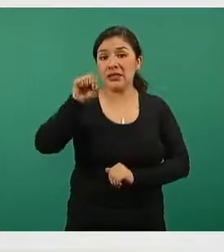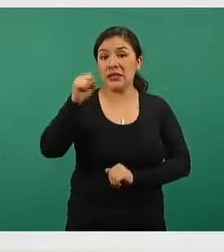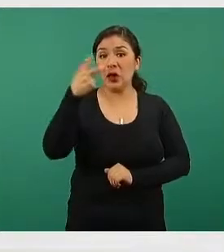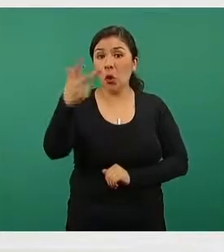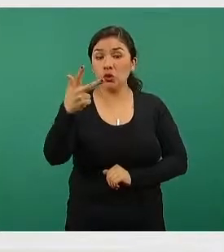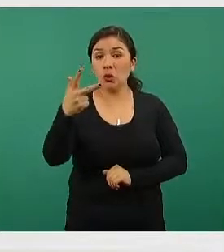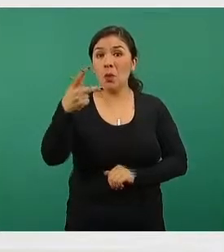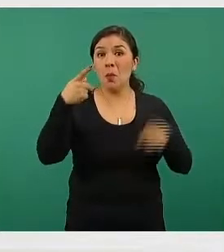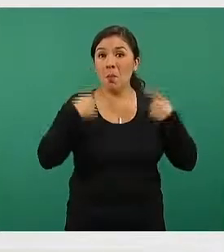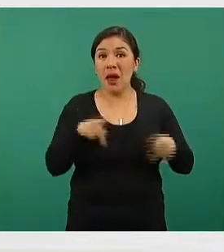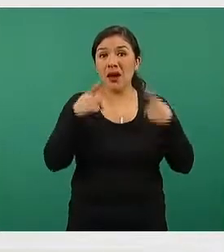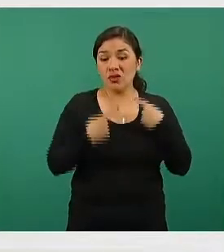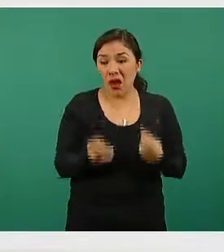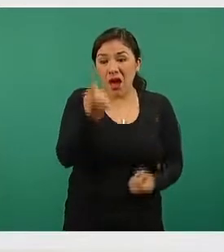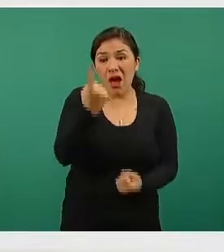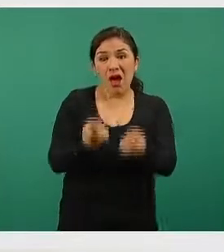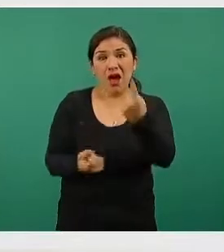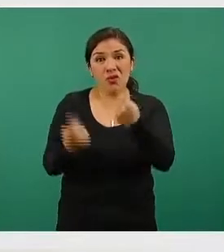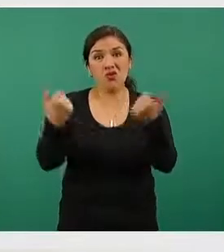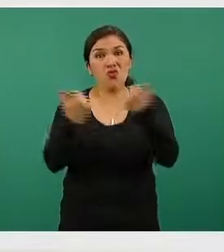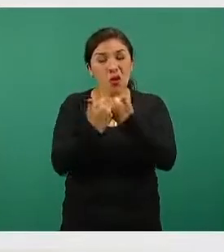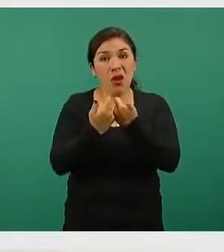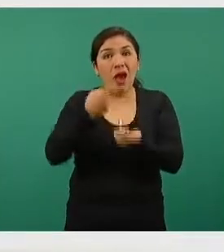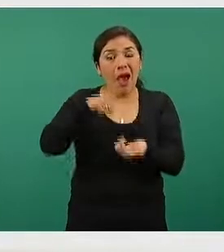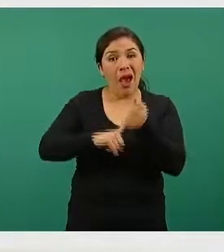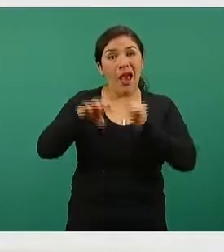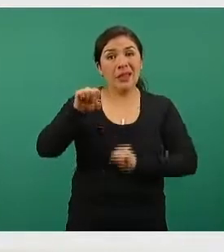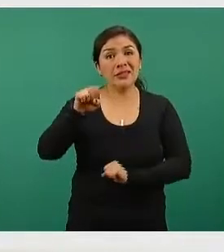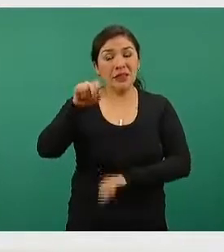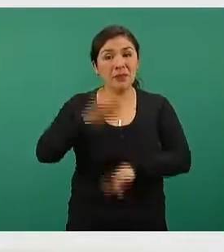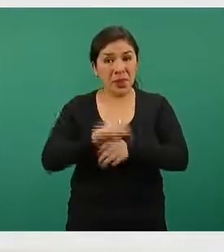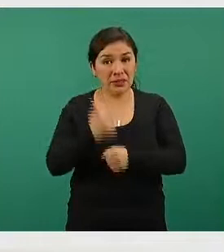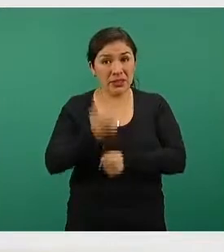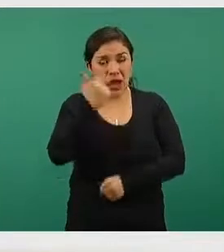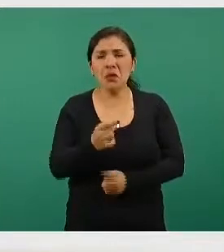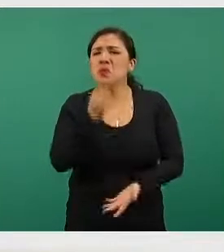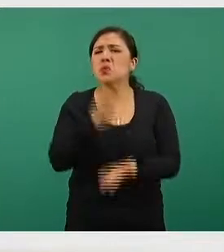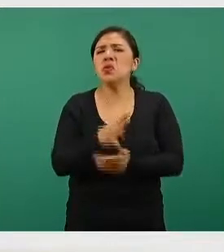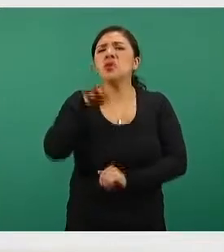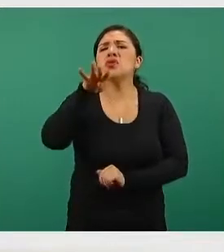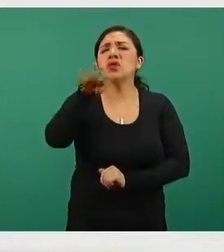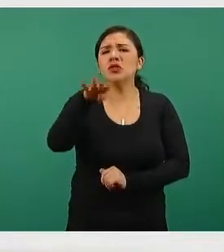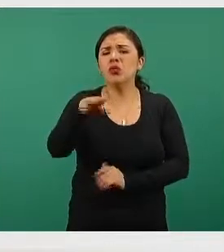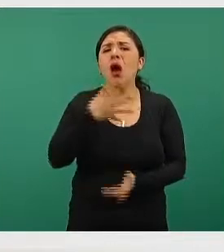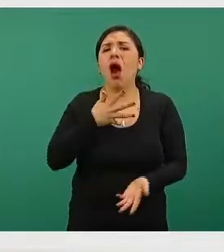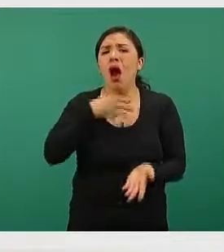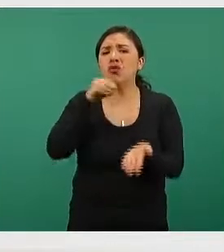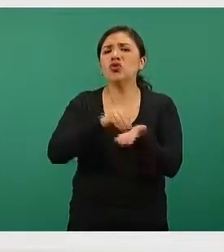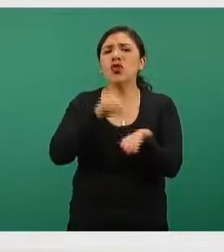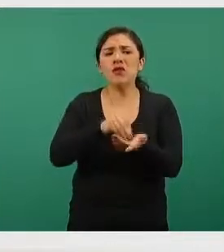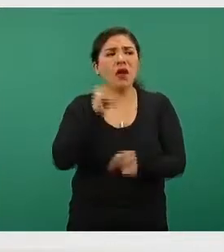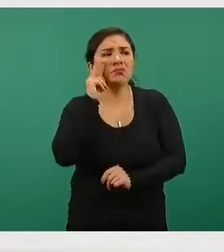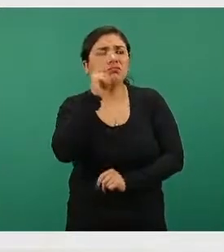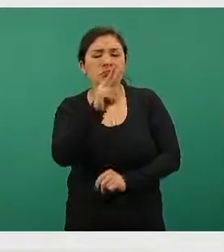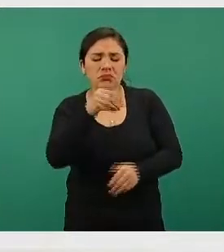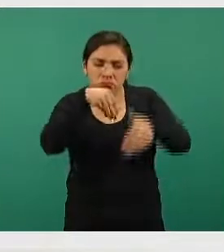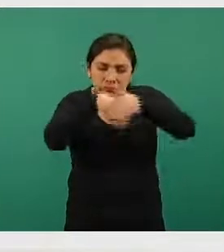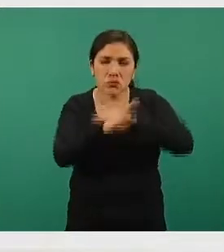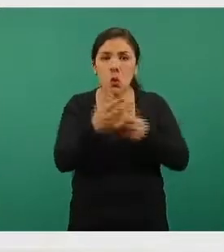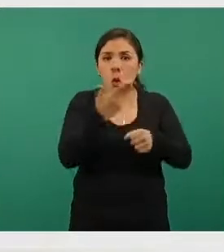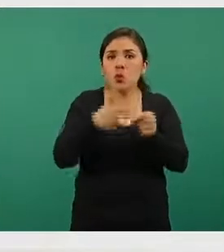68 casos de ESAVIS clasificados como grave, solamente 19 se mantienen en este momento bajo